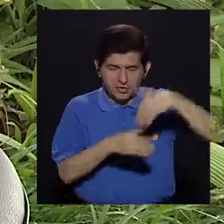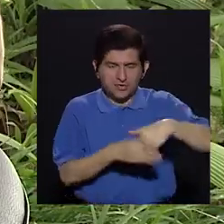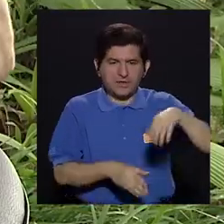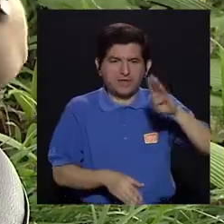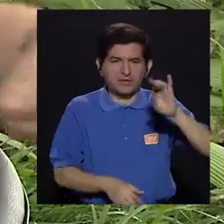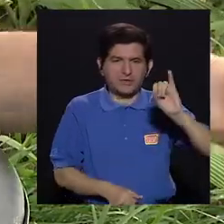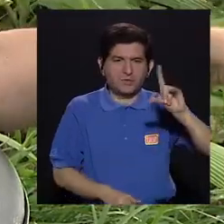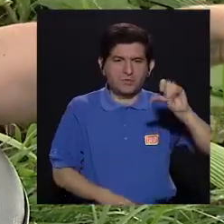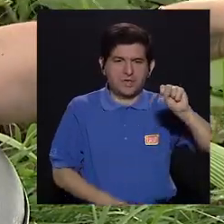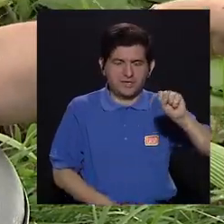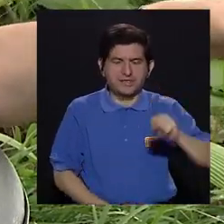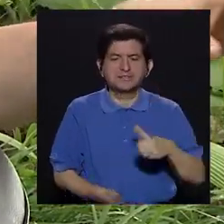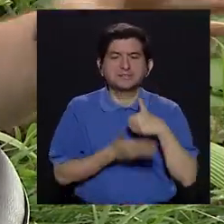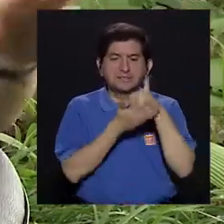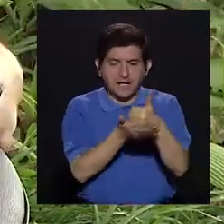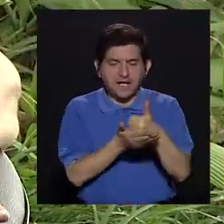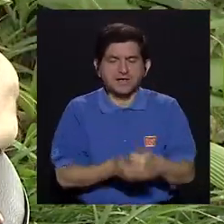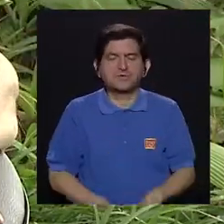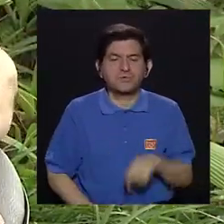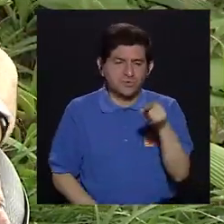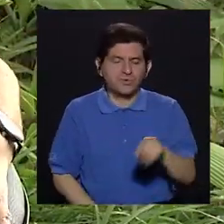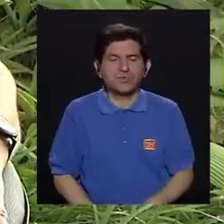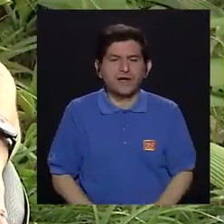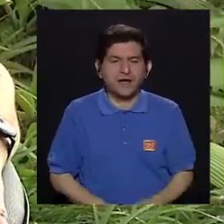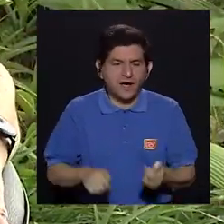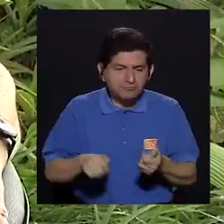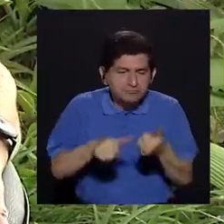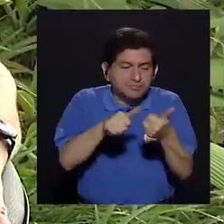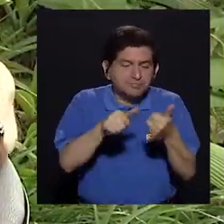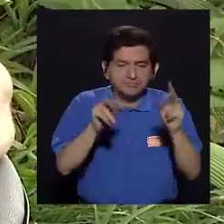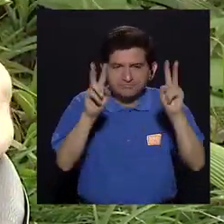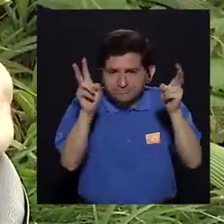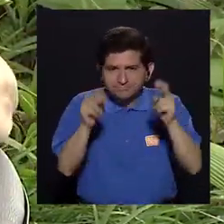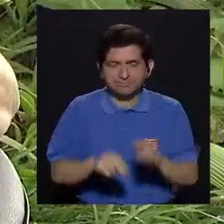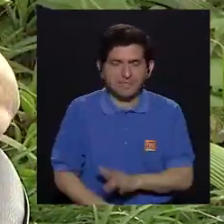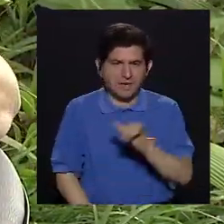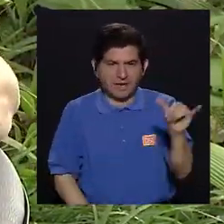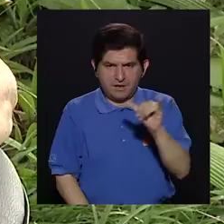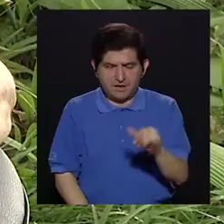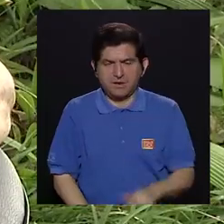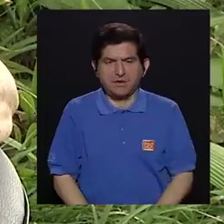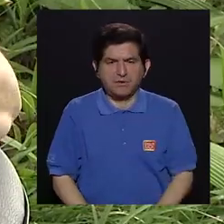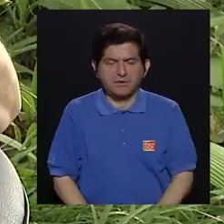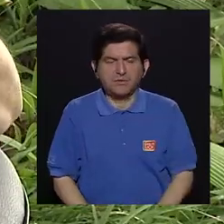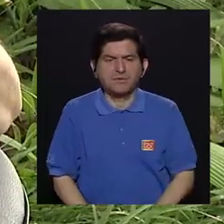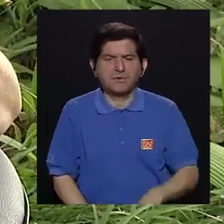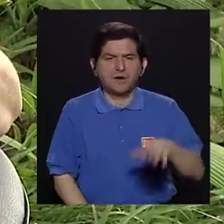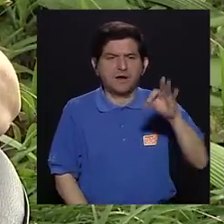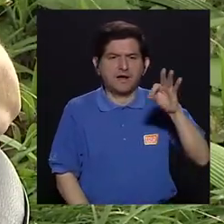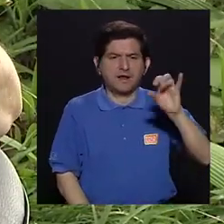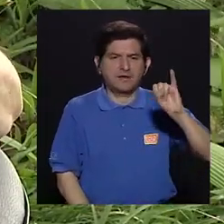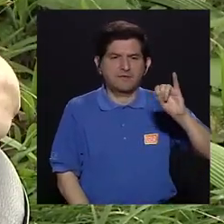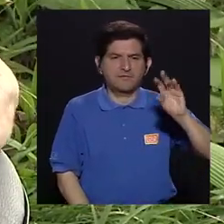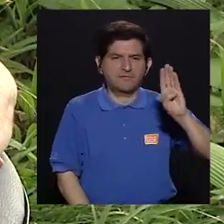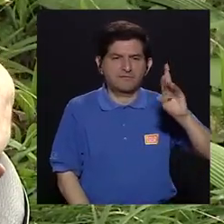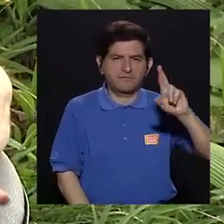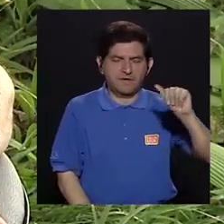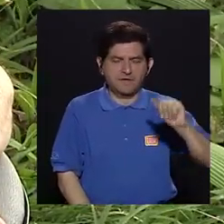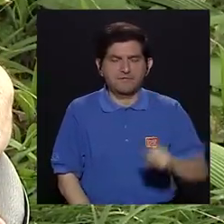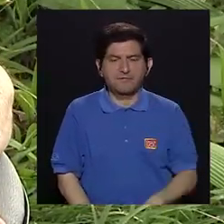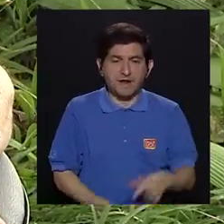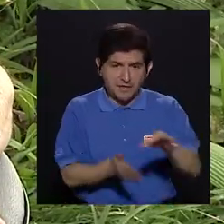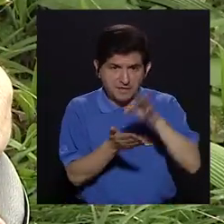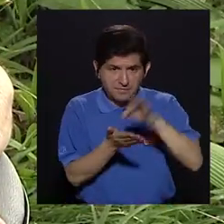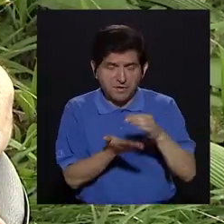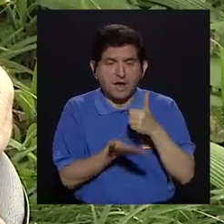bilis y ayuda a que se expulse, de tal manera que también la fibra del frijol nos ayuda a